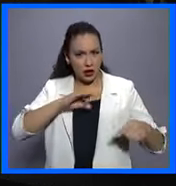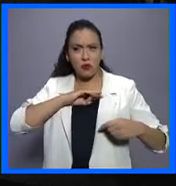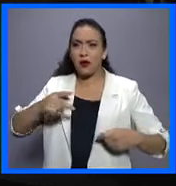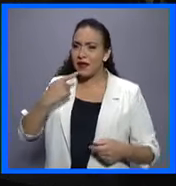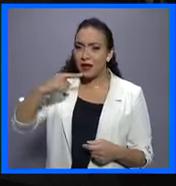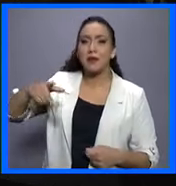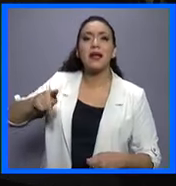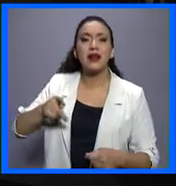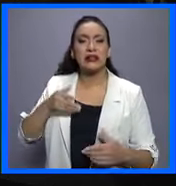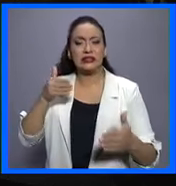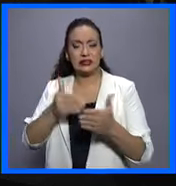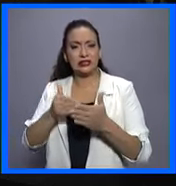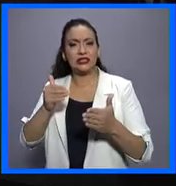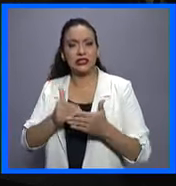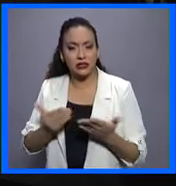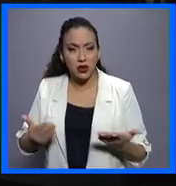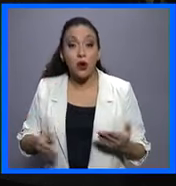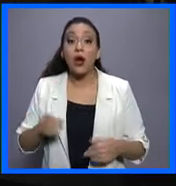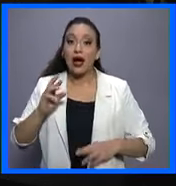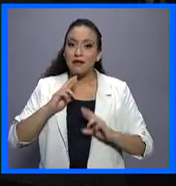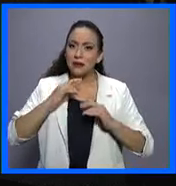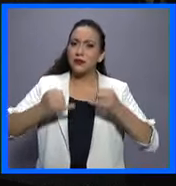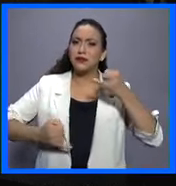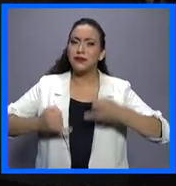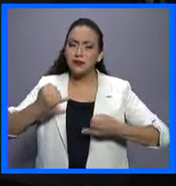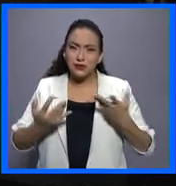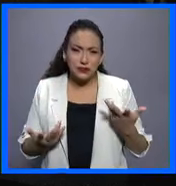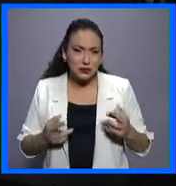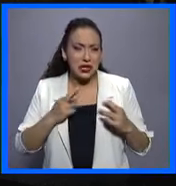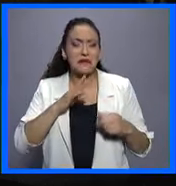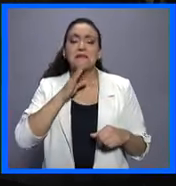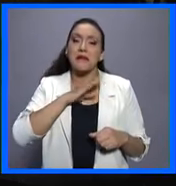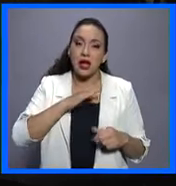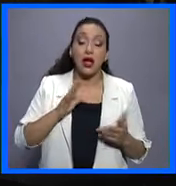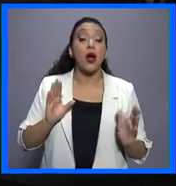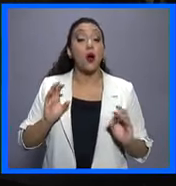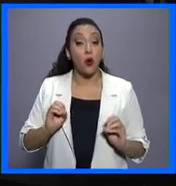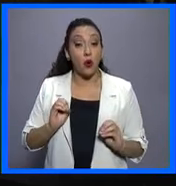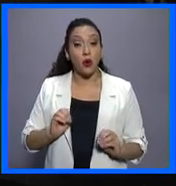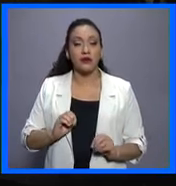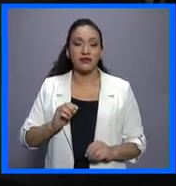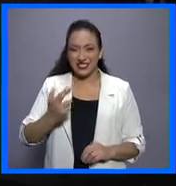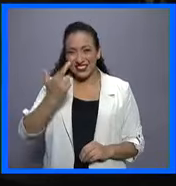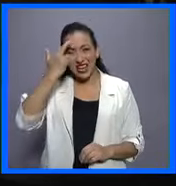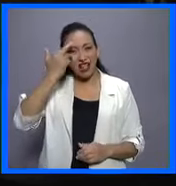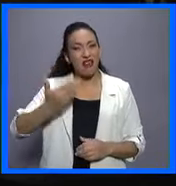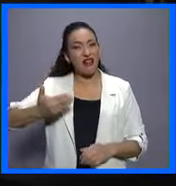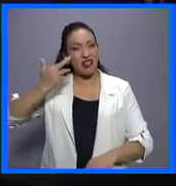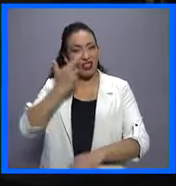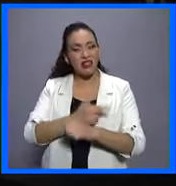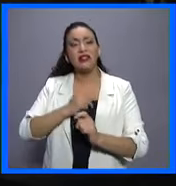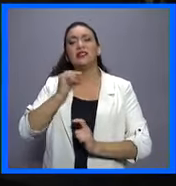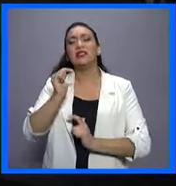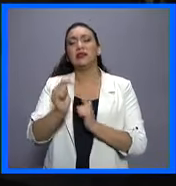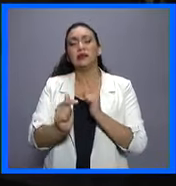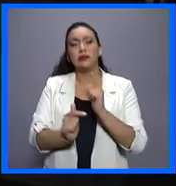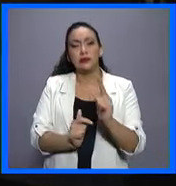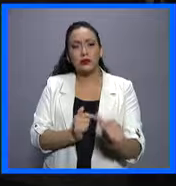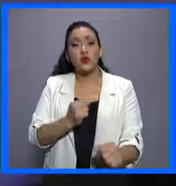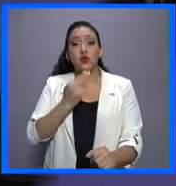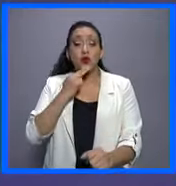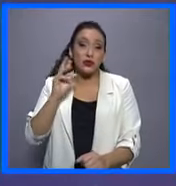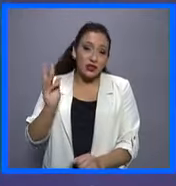las suspensiones, así como la lentitud que derivaba del uso ilimitado de medios